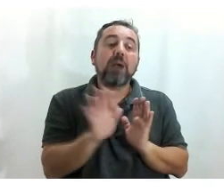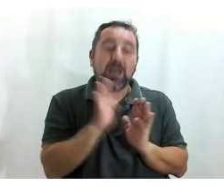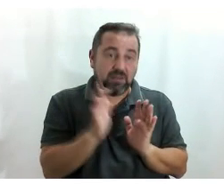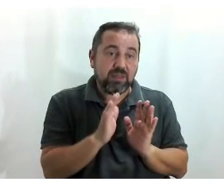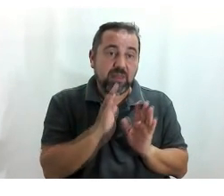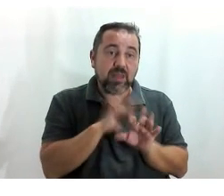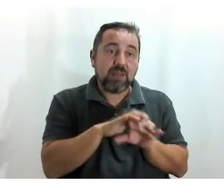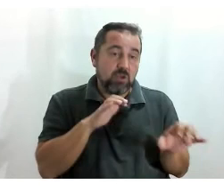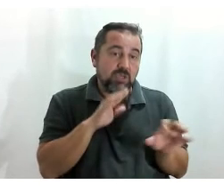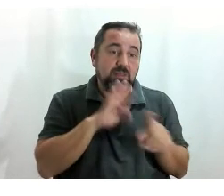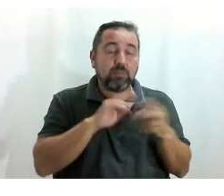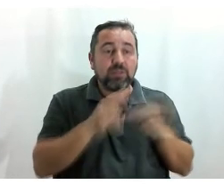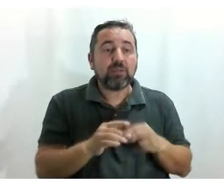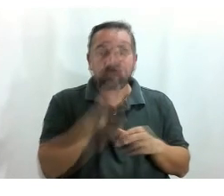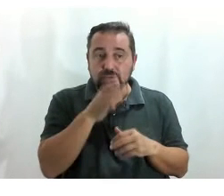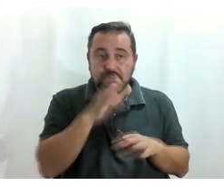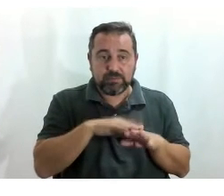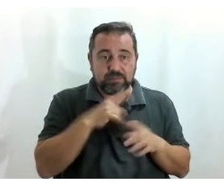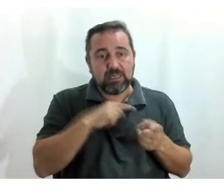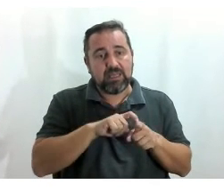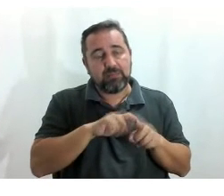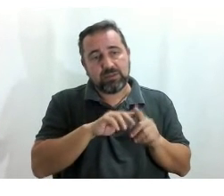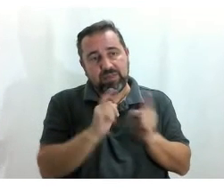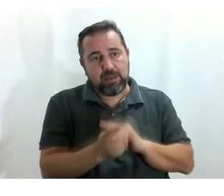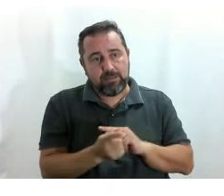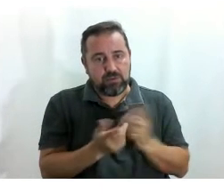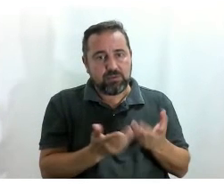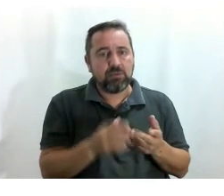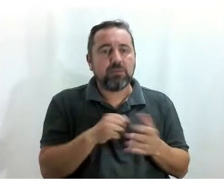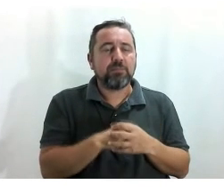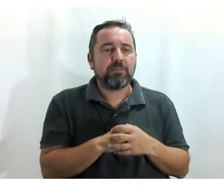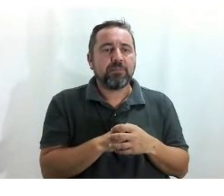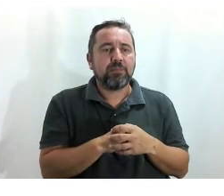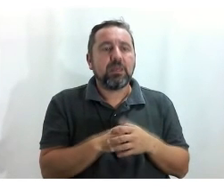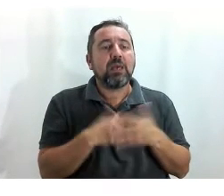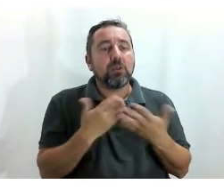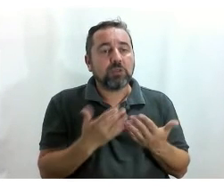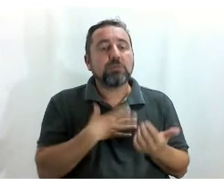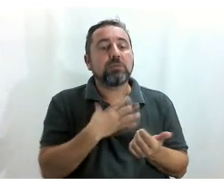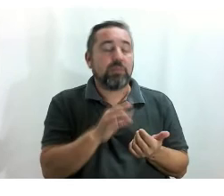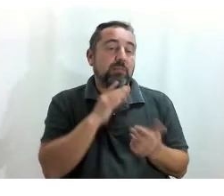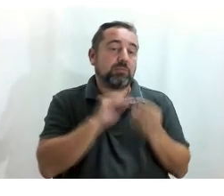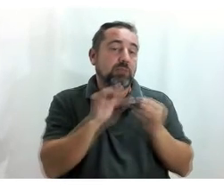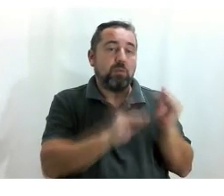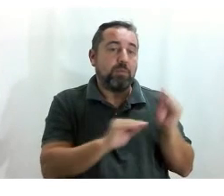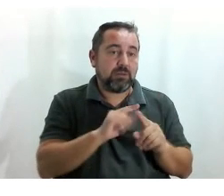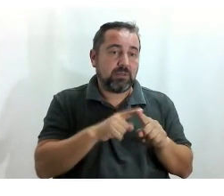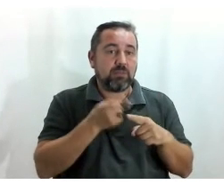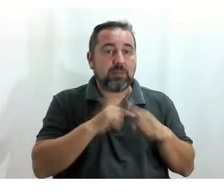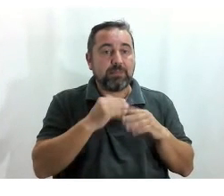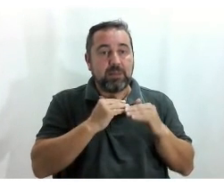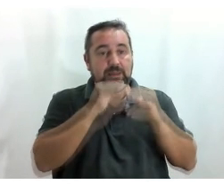parte de las mutaciones son debidas precisamente a este tipo de cambios, adenina a timina o guanina a citosina. ¿Vale? Con lo cual podría reparar, como se muestra en la parte de